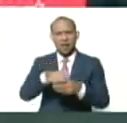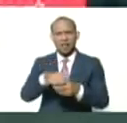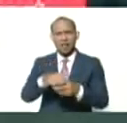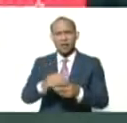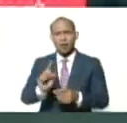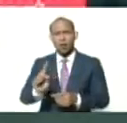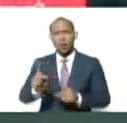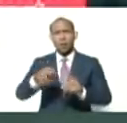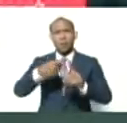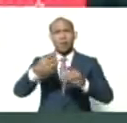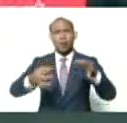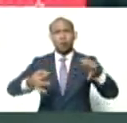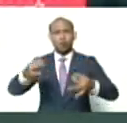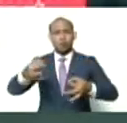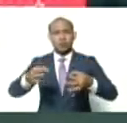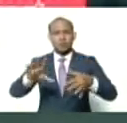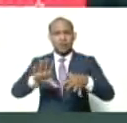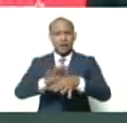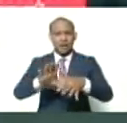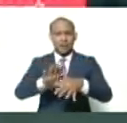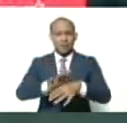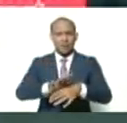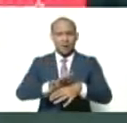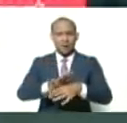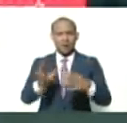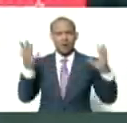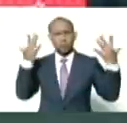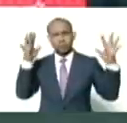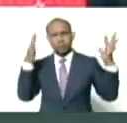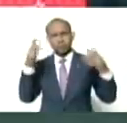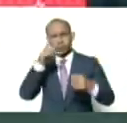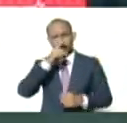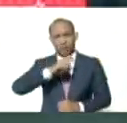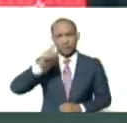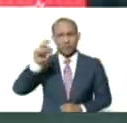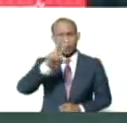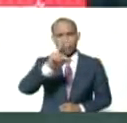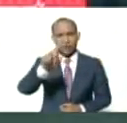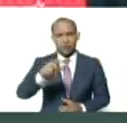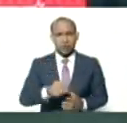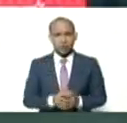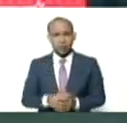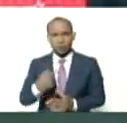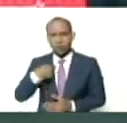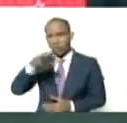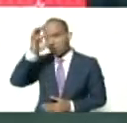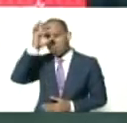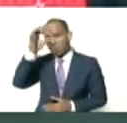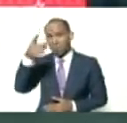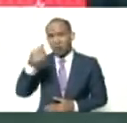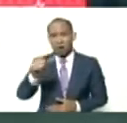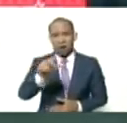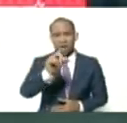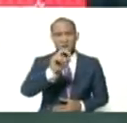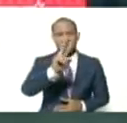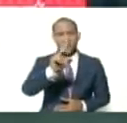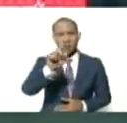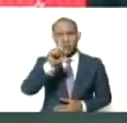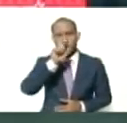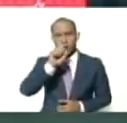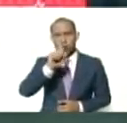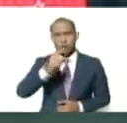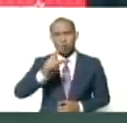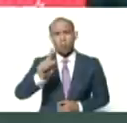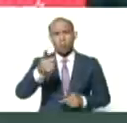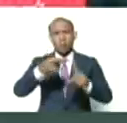el martes para celebrar 21 años. Yo no sabía que ya tenían 21 años, Primero Justicia.